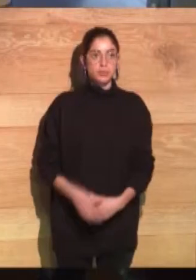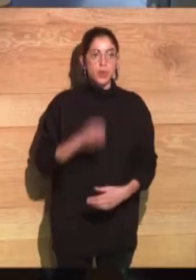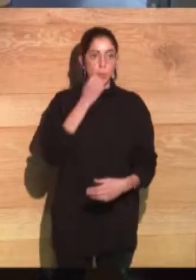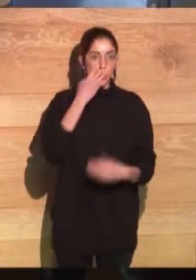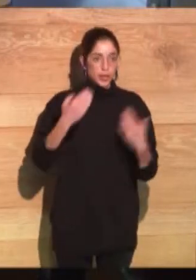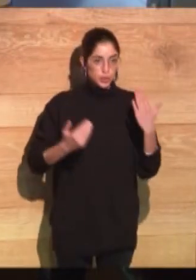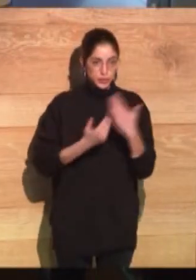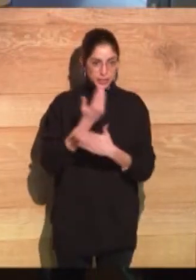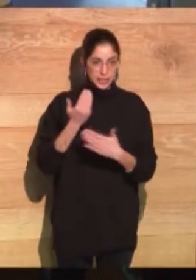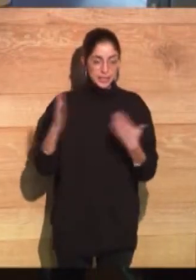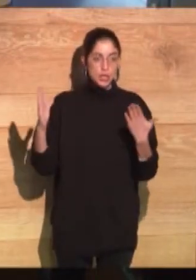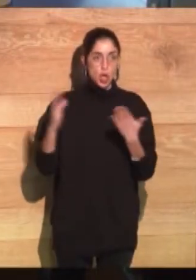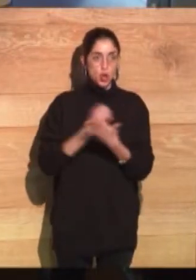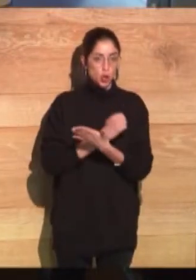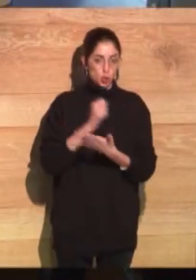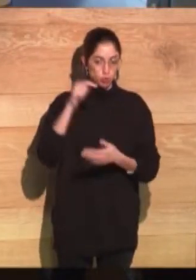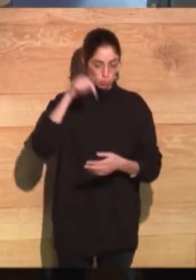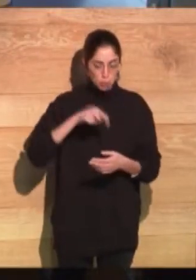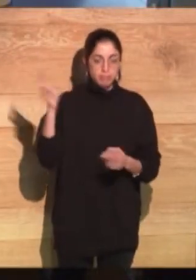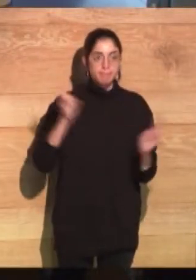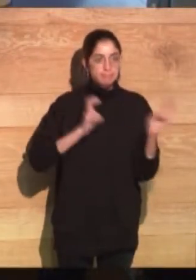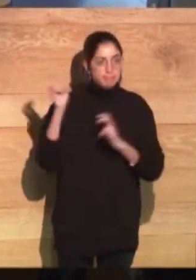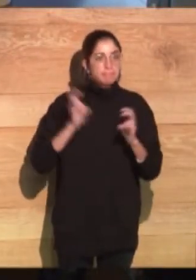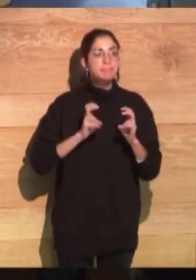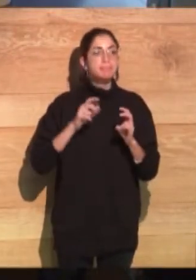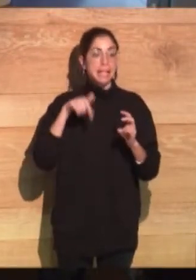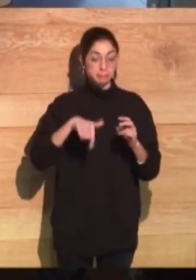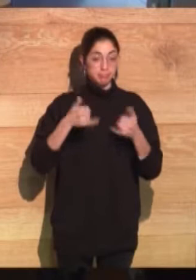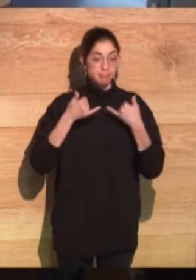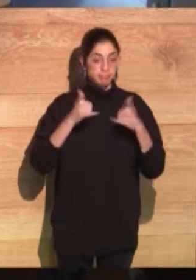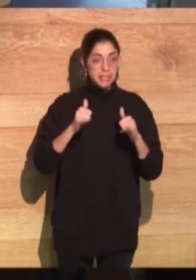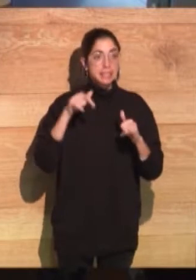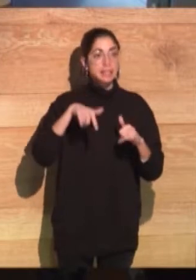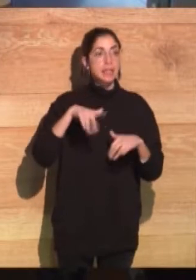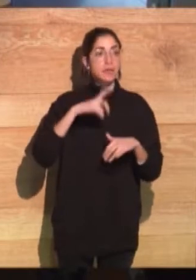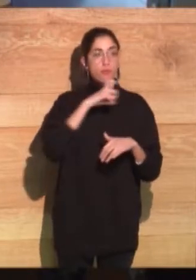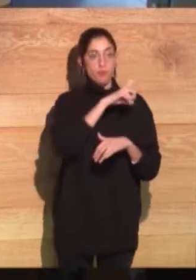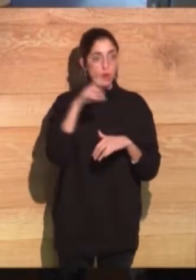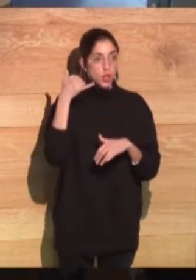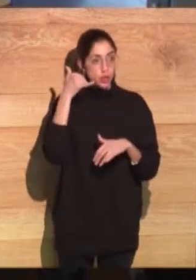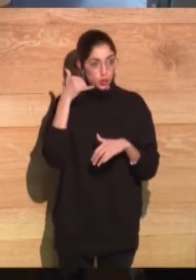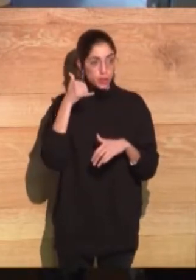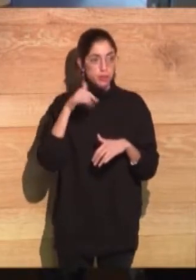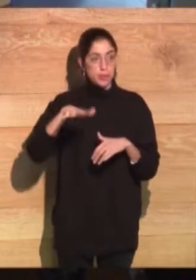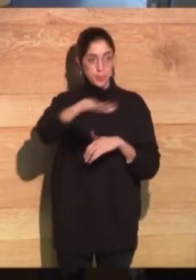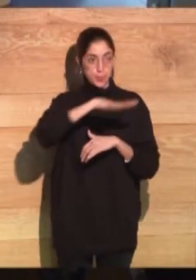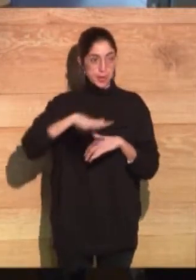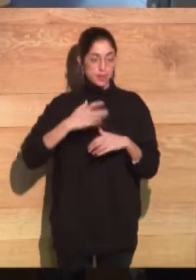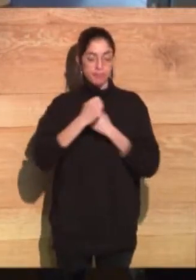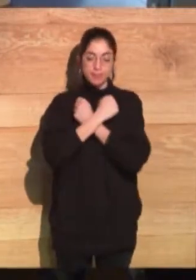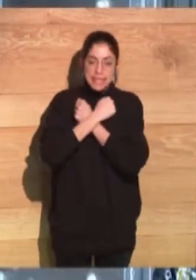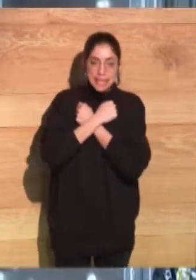Buenos días a todos los que nos acompañáis hoy en este evento en la Fundación Telefónica, en este espacio tan querido